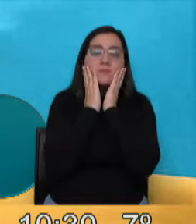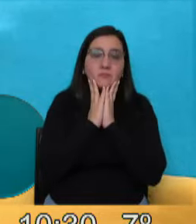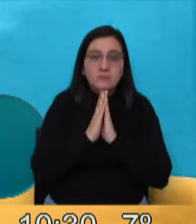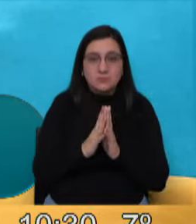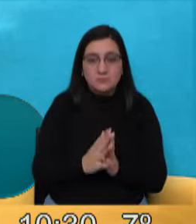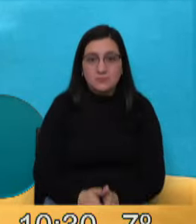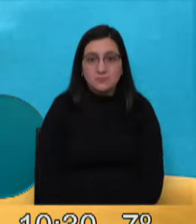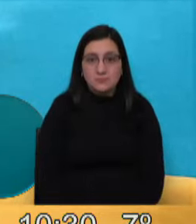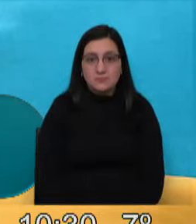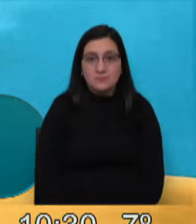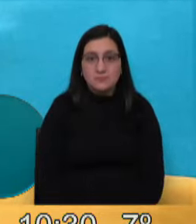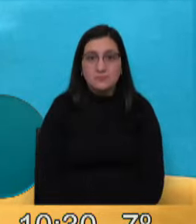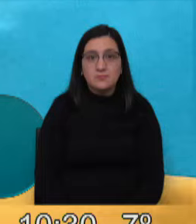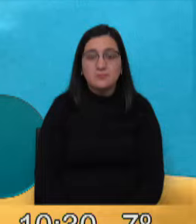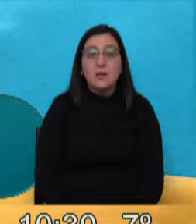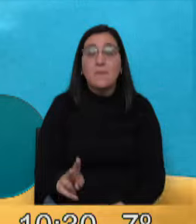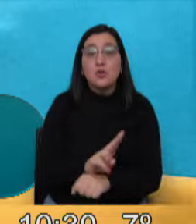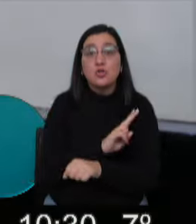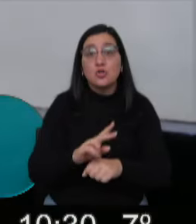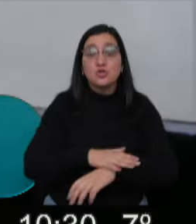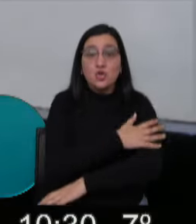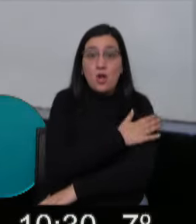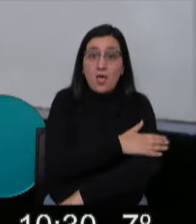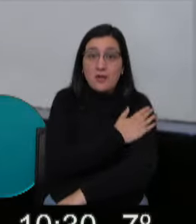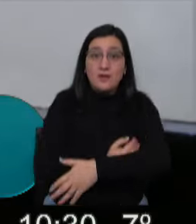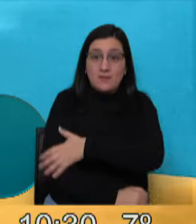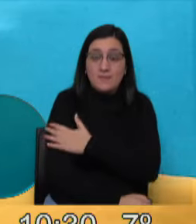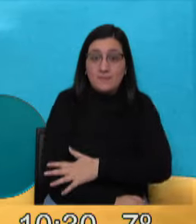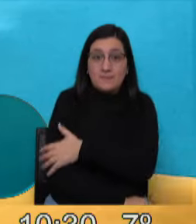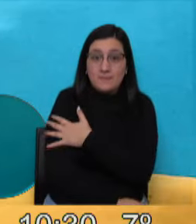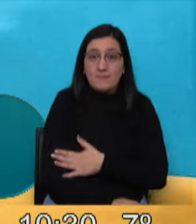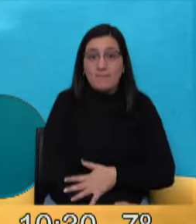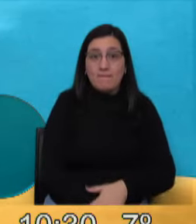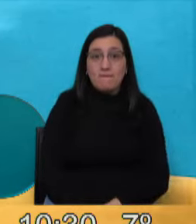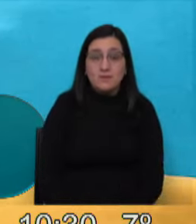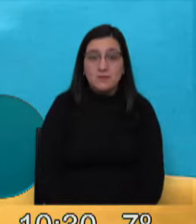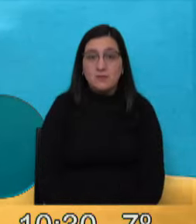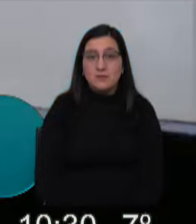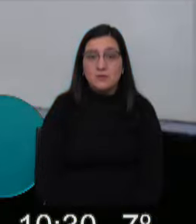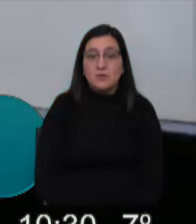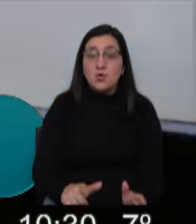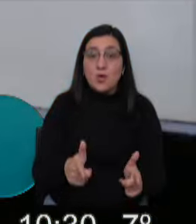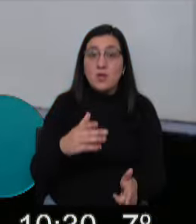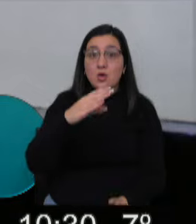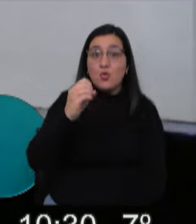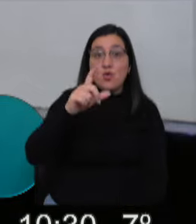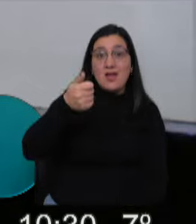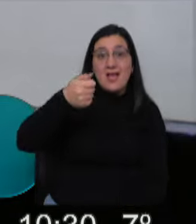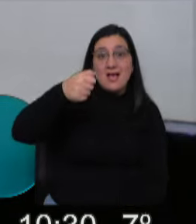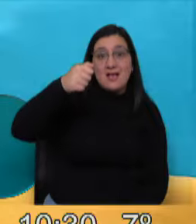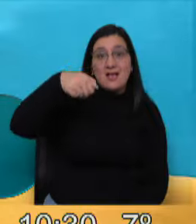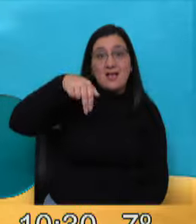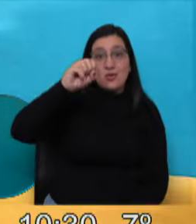vamos arriba, ¿tá? Protector solar. Bien. Sí, protector solar sobre todo no hay colágeno que te puedas poner así directo en la